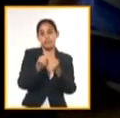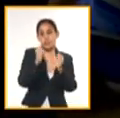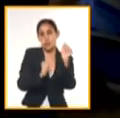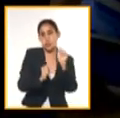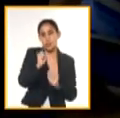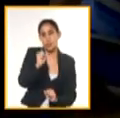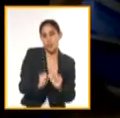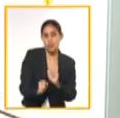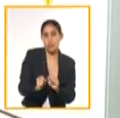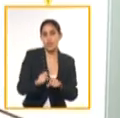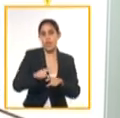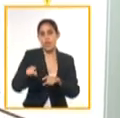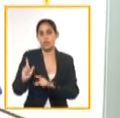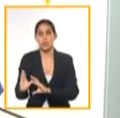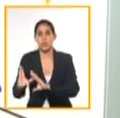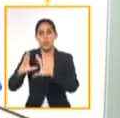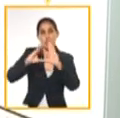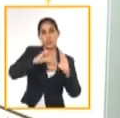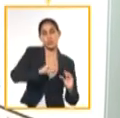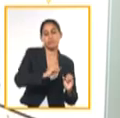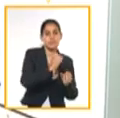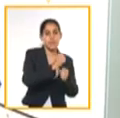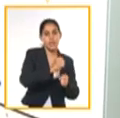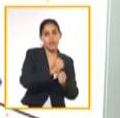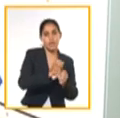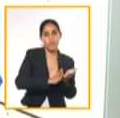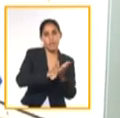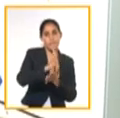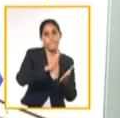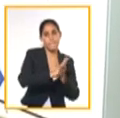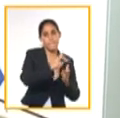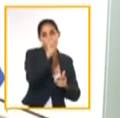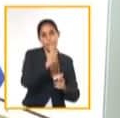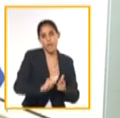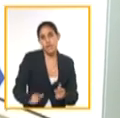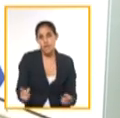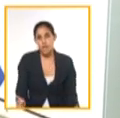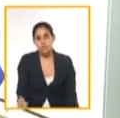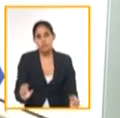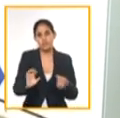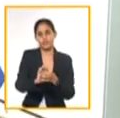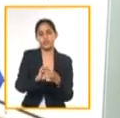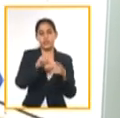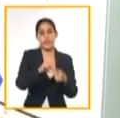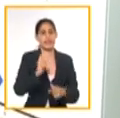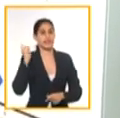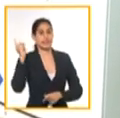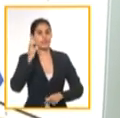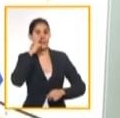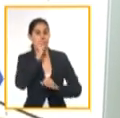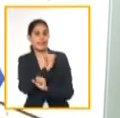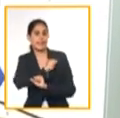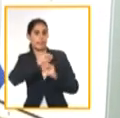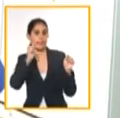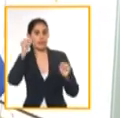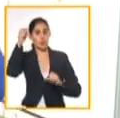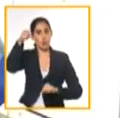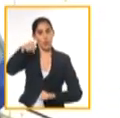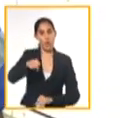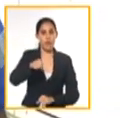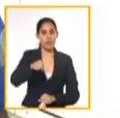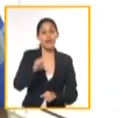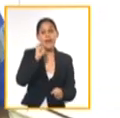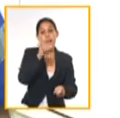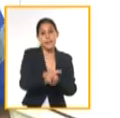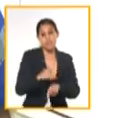esfuerzo ni horas de labor. La Central Termoeléctrica de Mariel quedó interconectada con el sistema eléctrico nacional al amanecer del día de hoy. A partir de ese